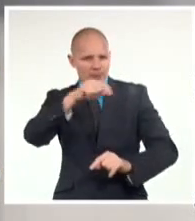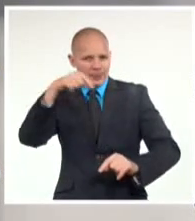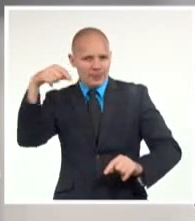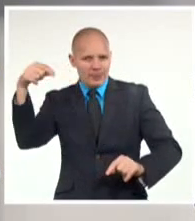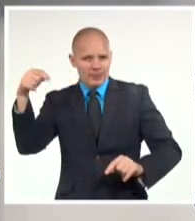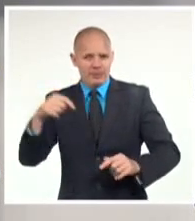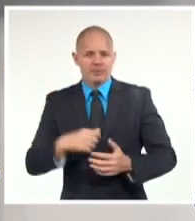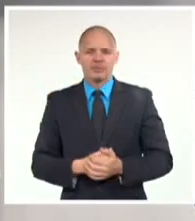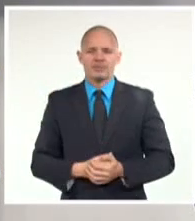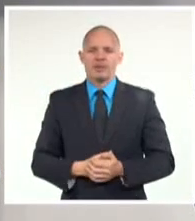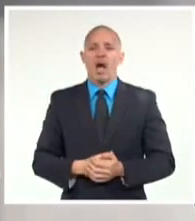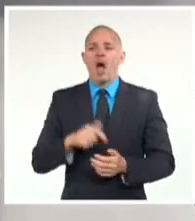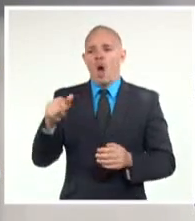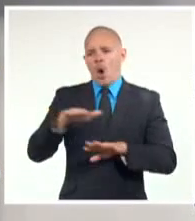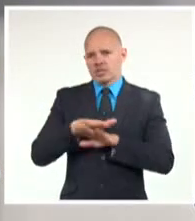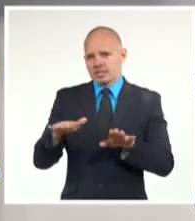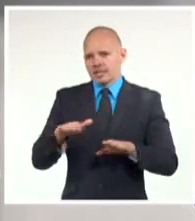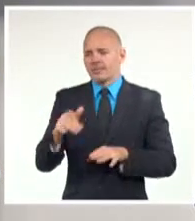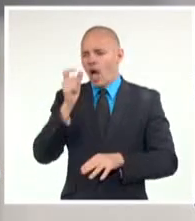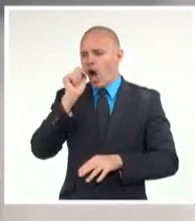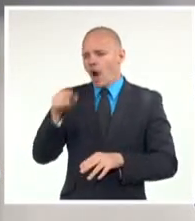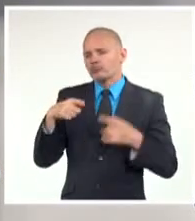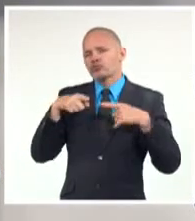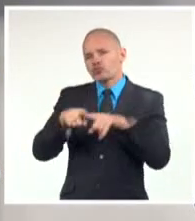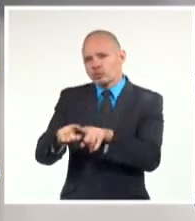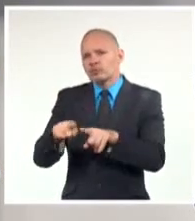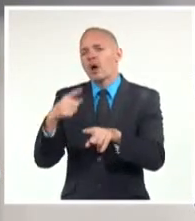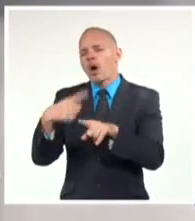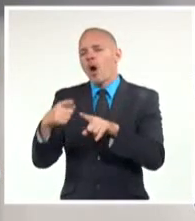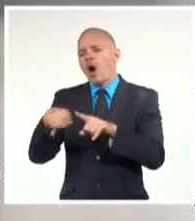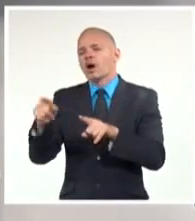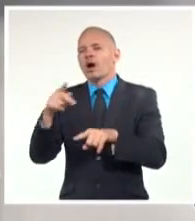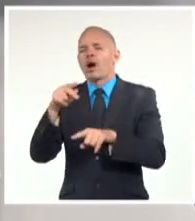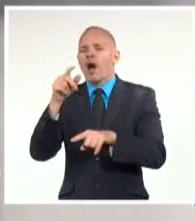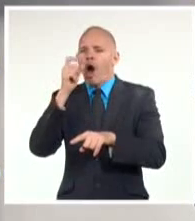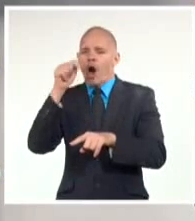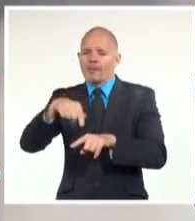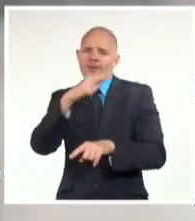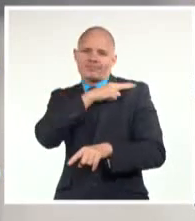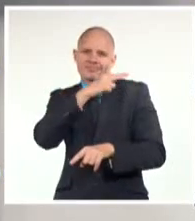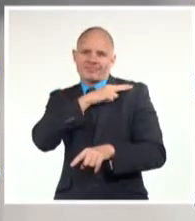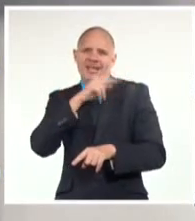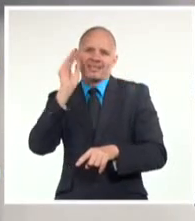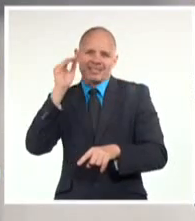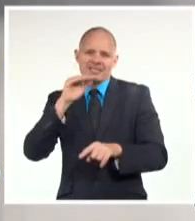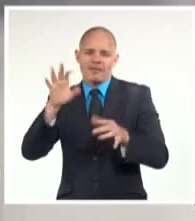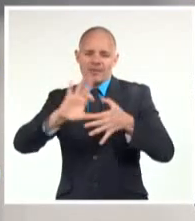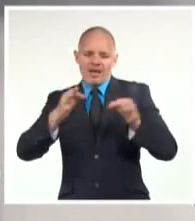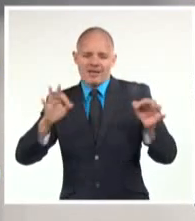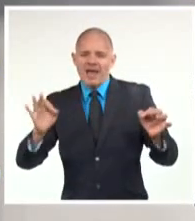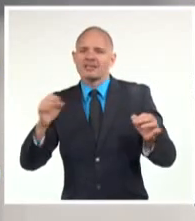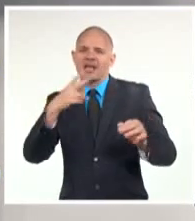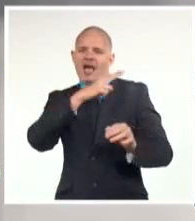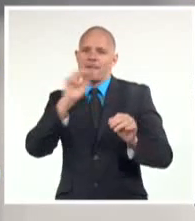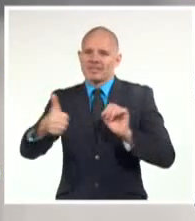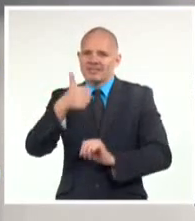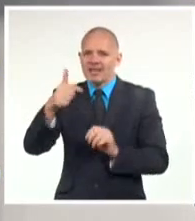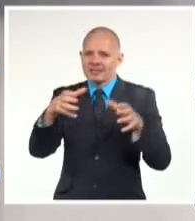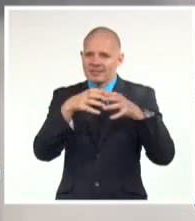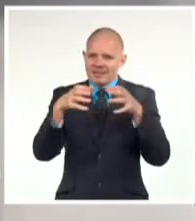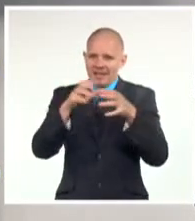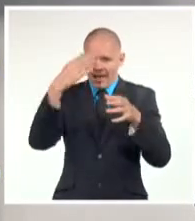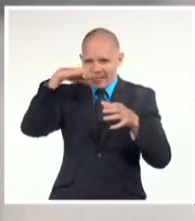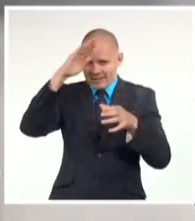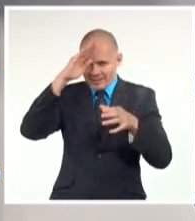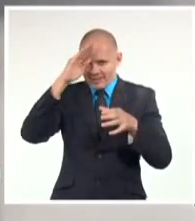la Disciplina. Watanabe estuvo acompañado por el titular del Comité Olímpico Cubano y presidente de la Federación Cubana de Gimnasia, Roberto León Richards.